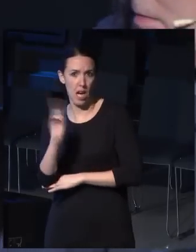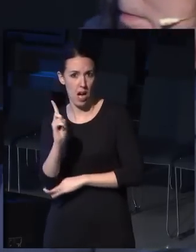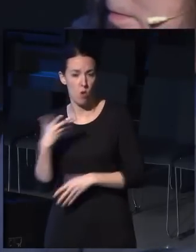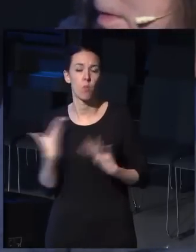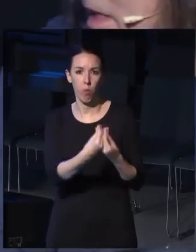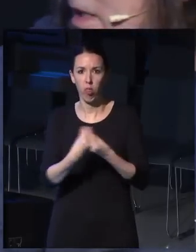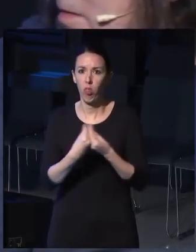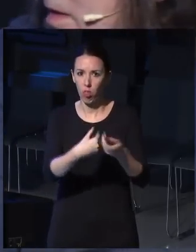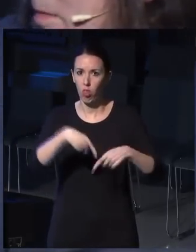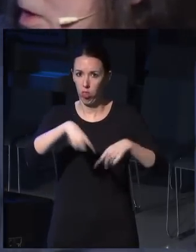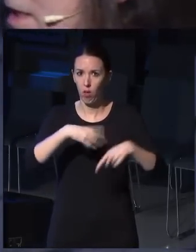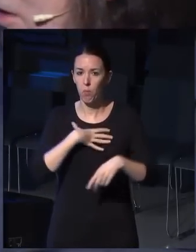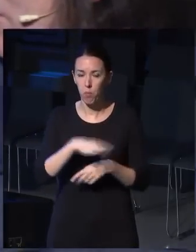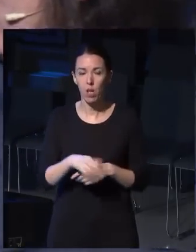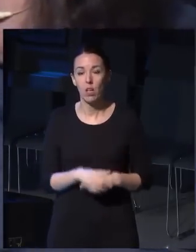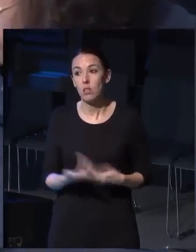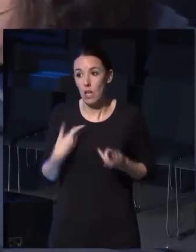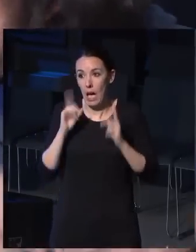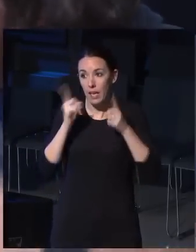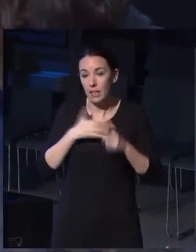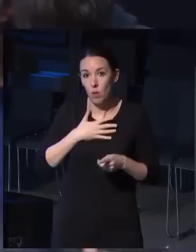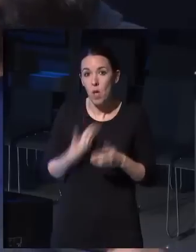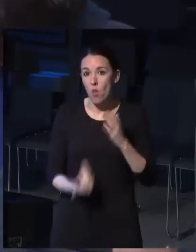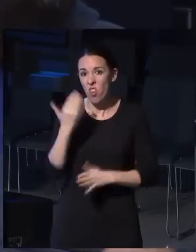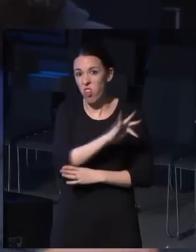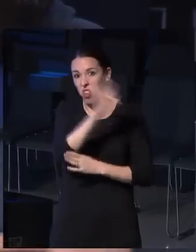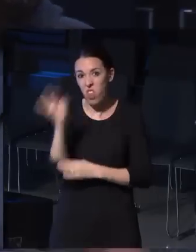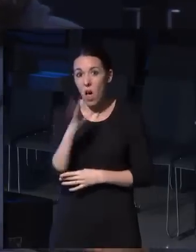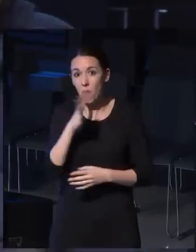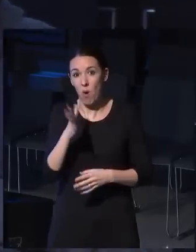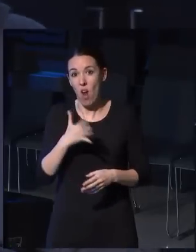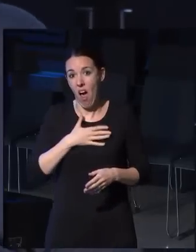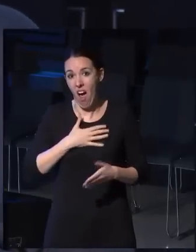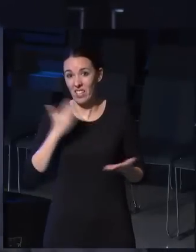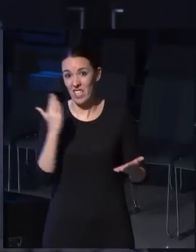que es eso. En mi caso, la música está conmigo todo el tiempo porque yo tengo el estudio en casa y entonces